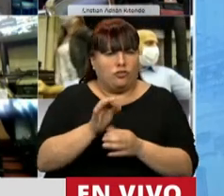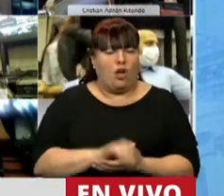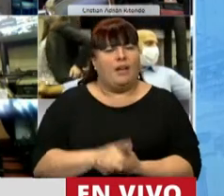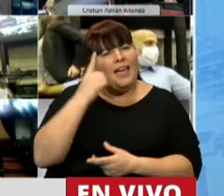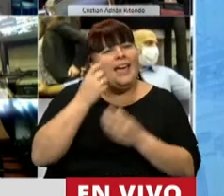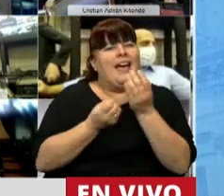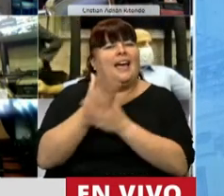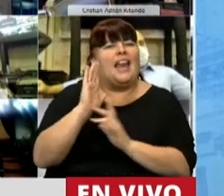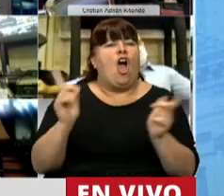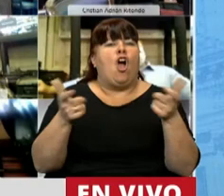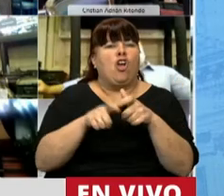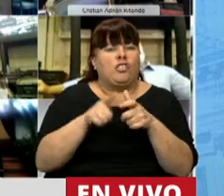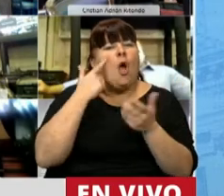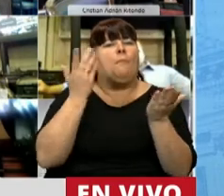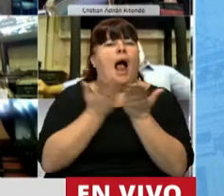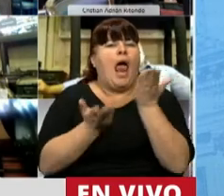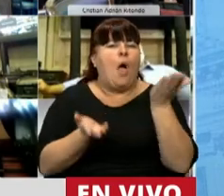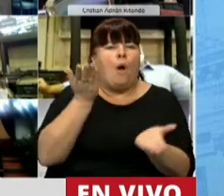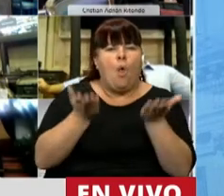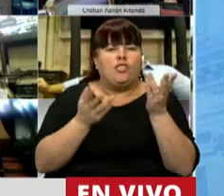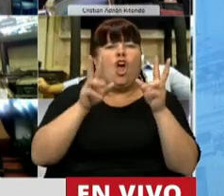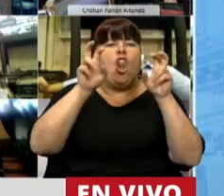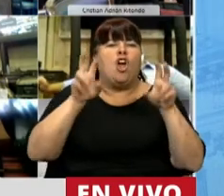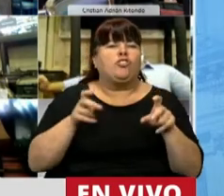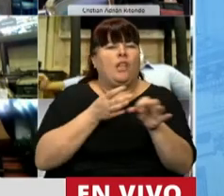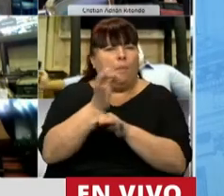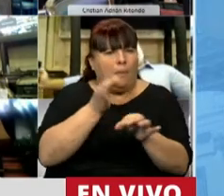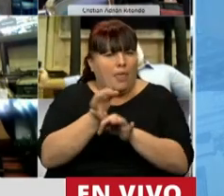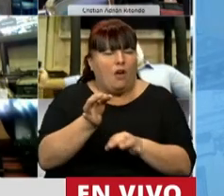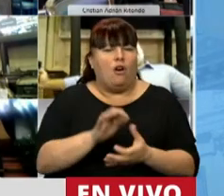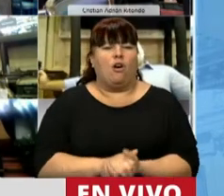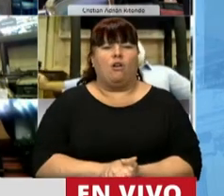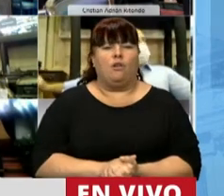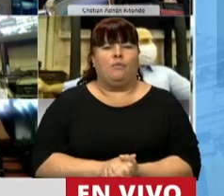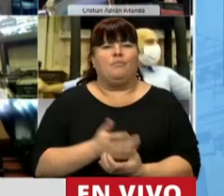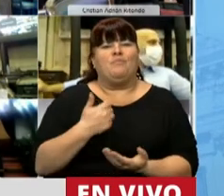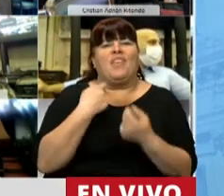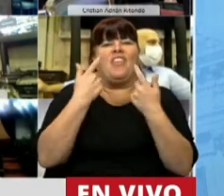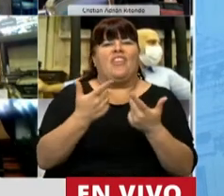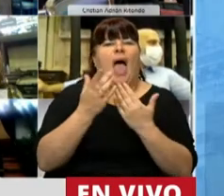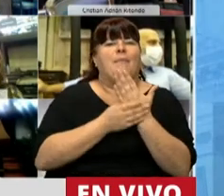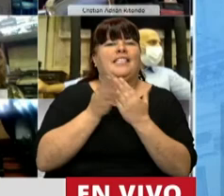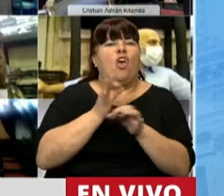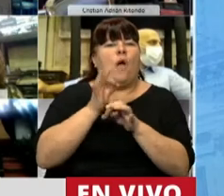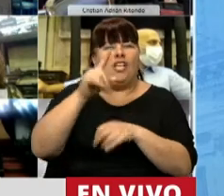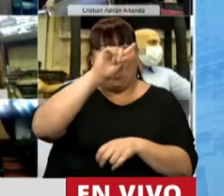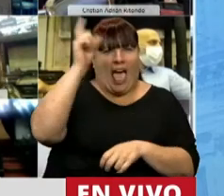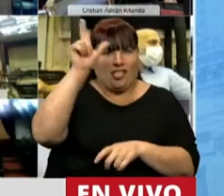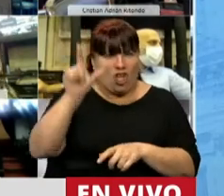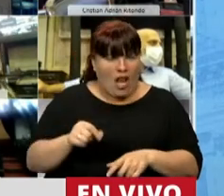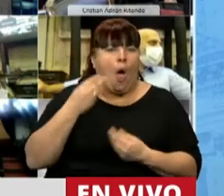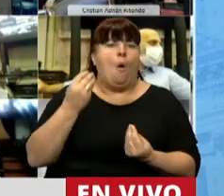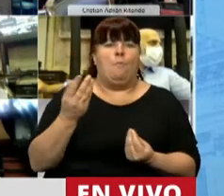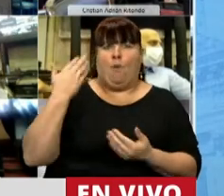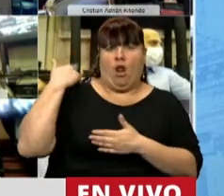la creación de un consejo que evalúe los contenidos pedagógicos que se entregan desde el Ministerio de Educación de la Nación, ya que en